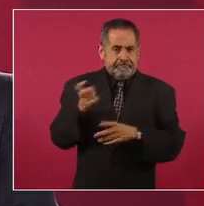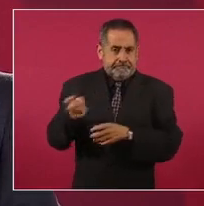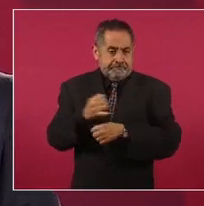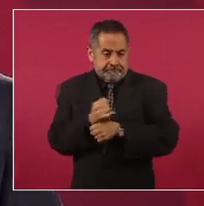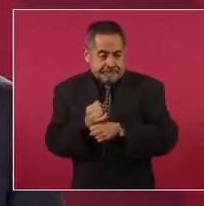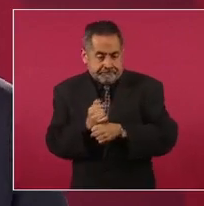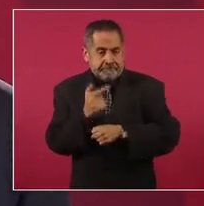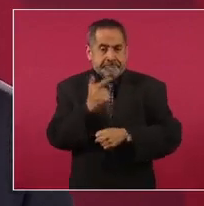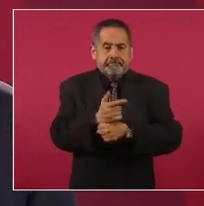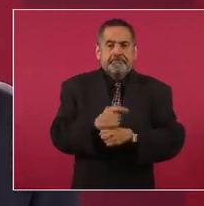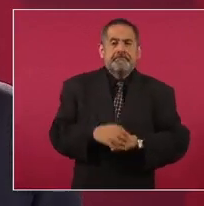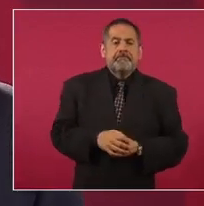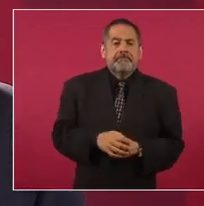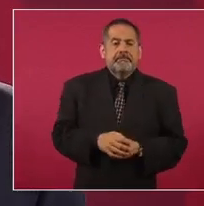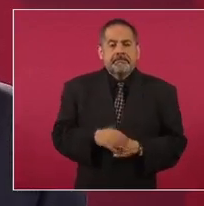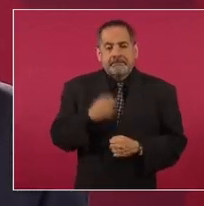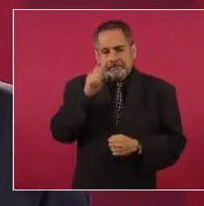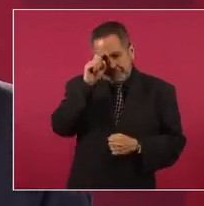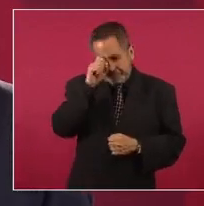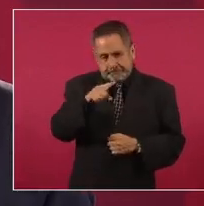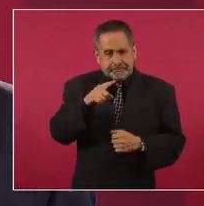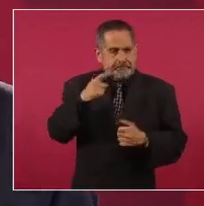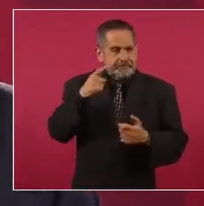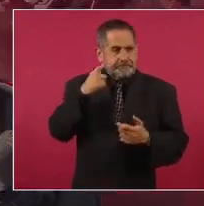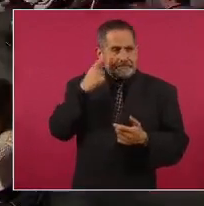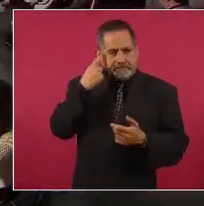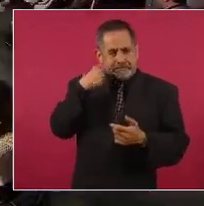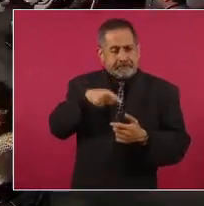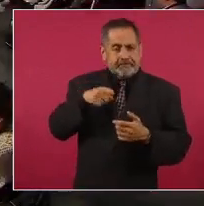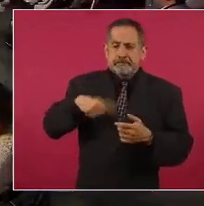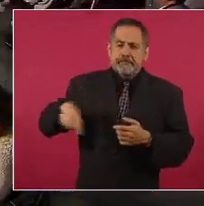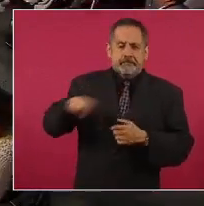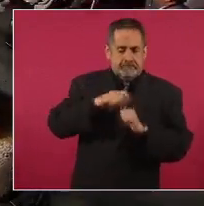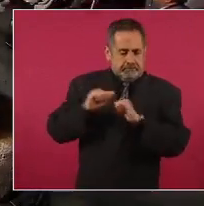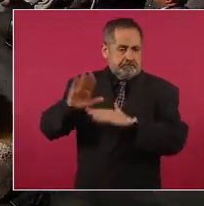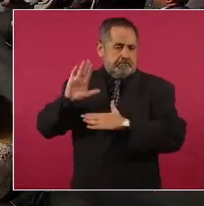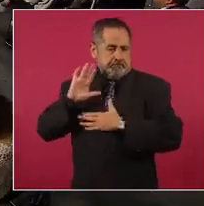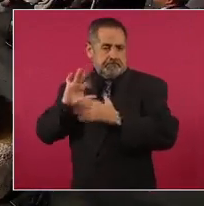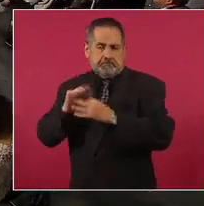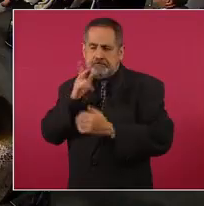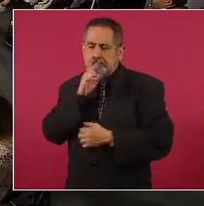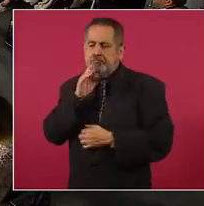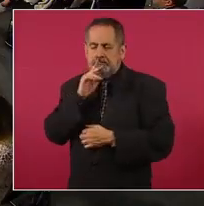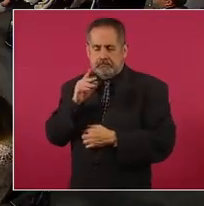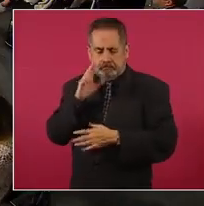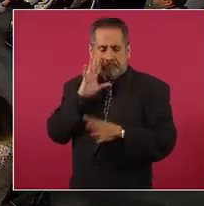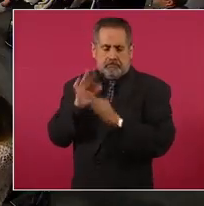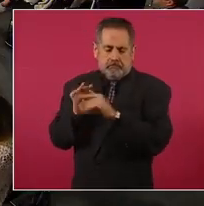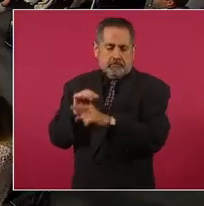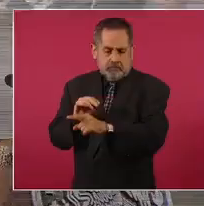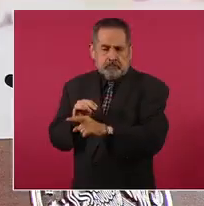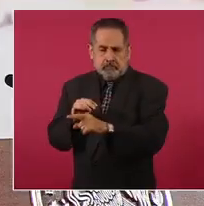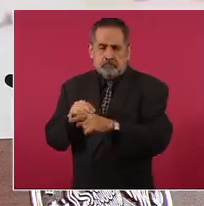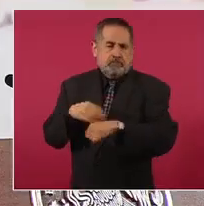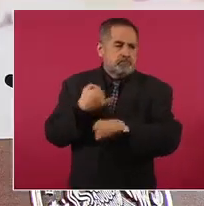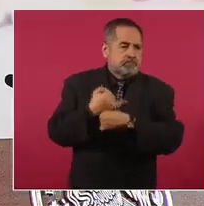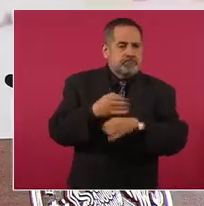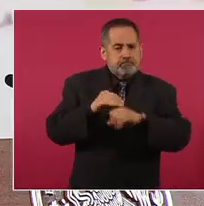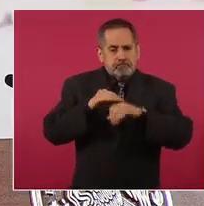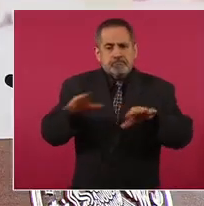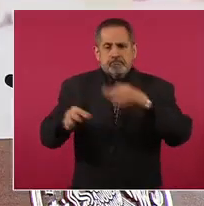investigación y además porque hay un compromiso con los papás y las mamás de los estudiantes de dar